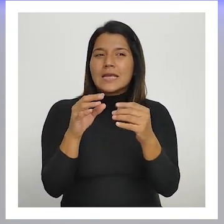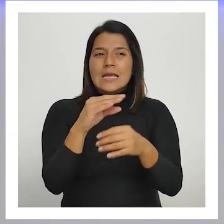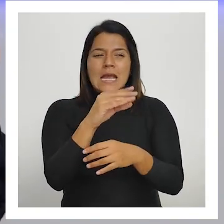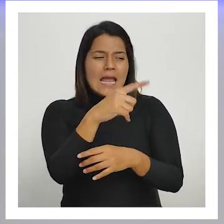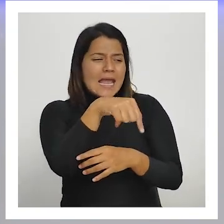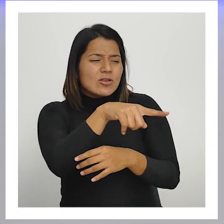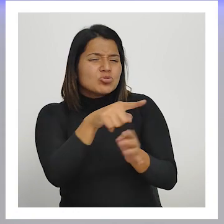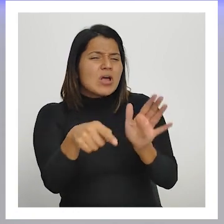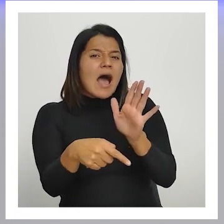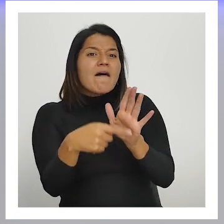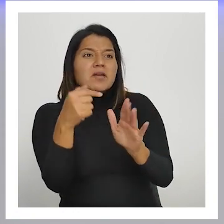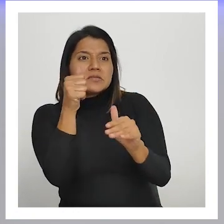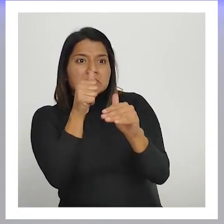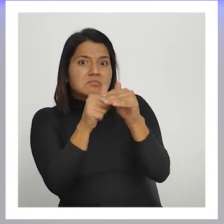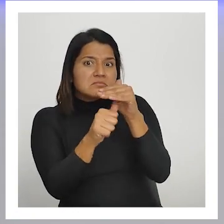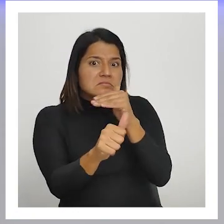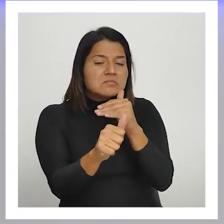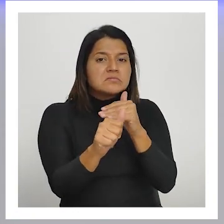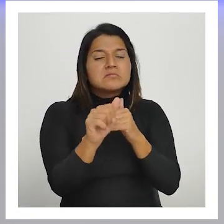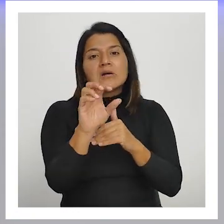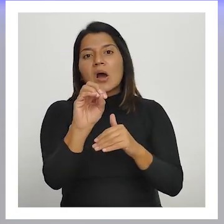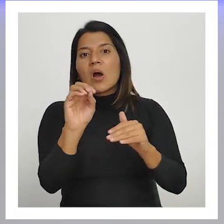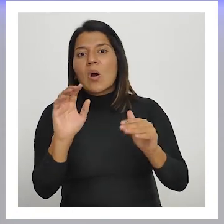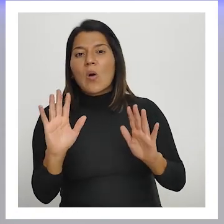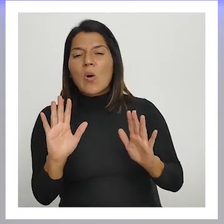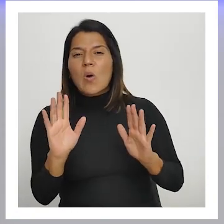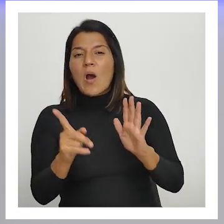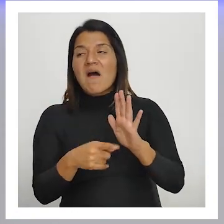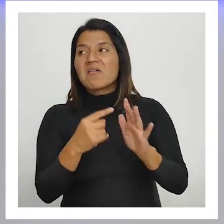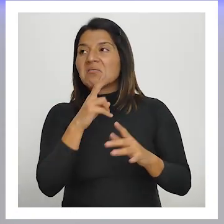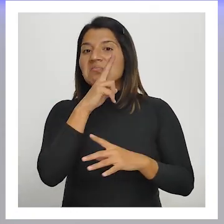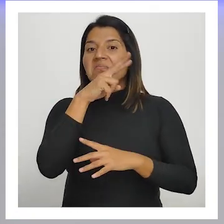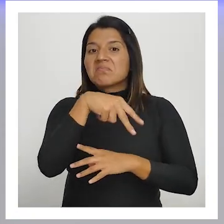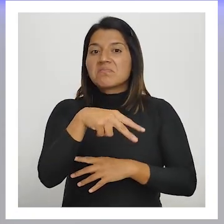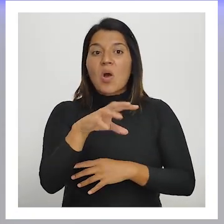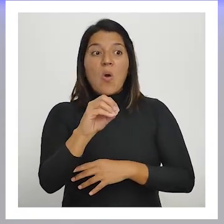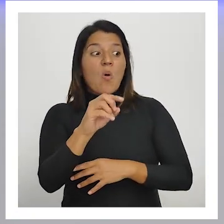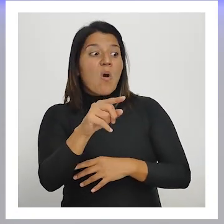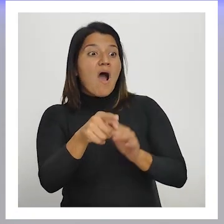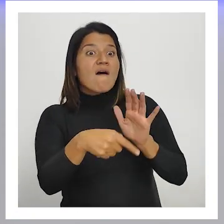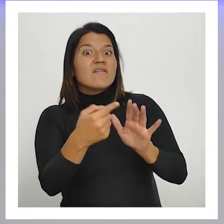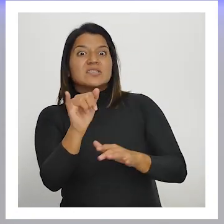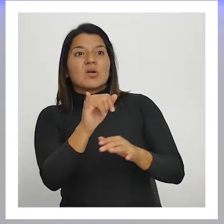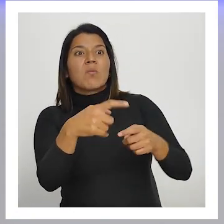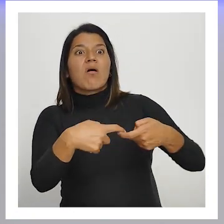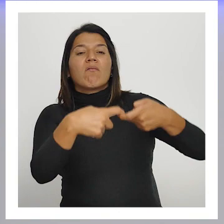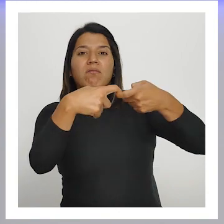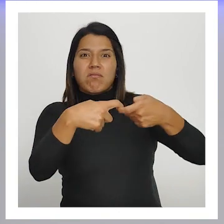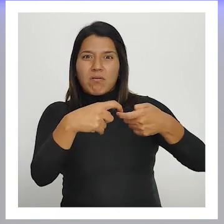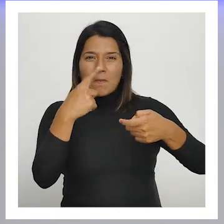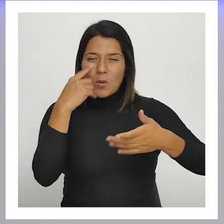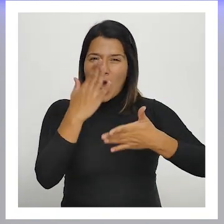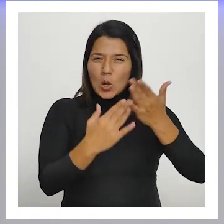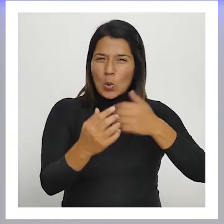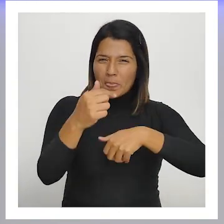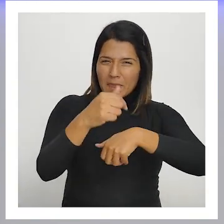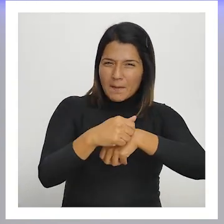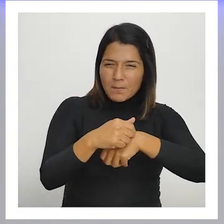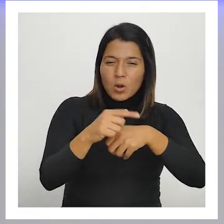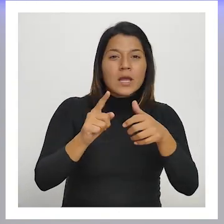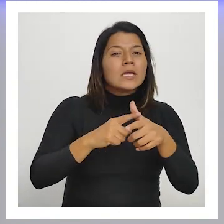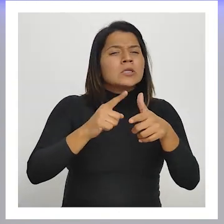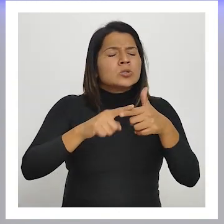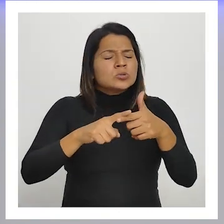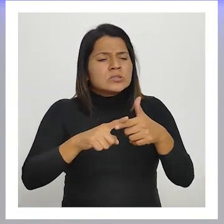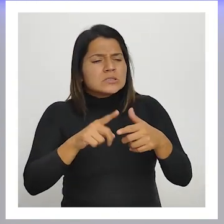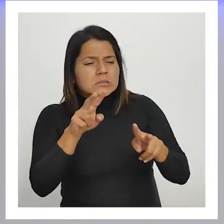estado escondido o guardadito o, como dicen por ahí, congelado por algún tiempo, y comenzar a